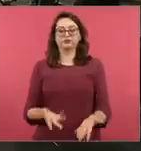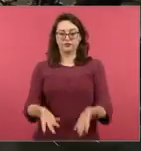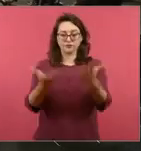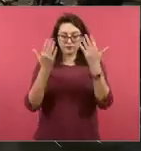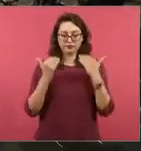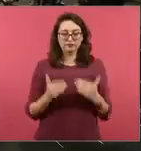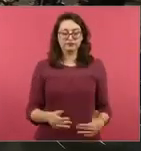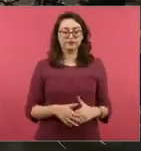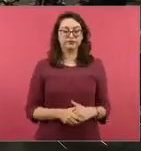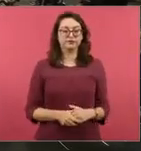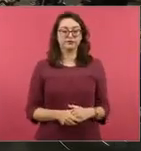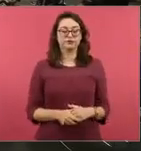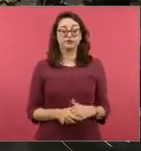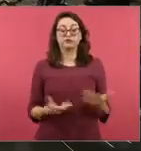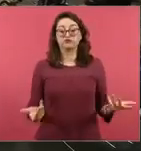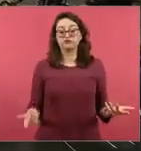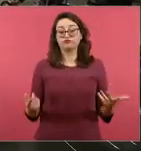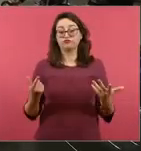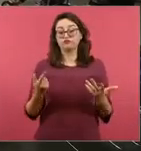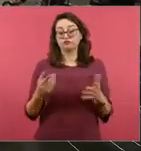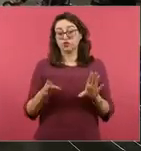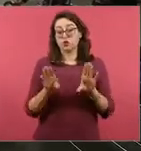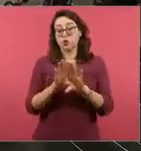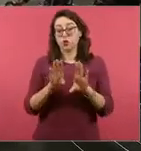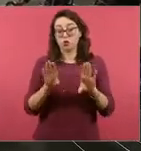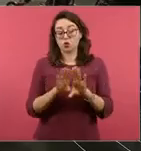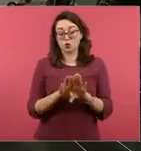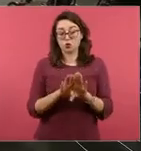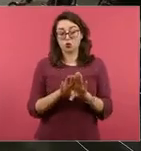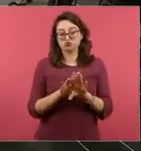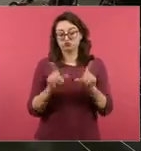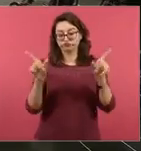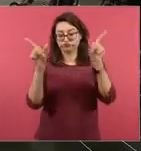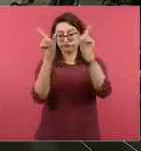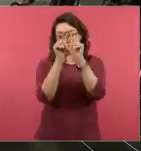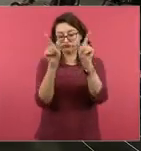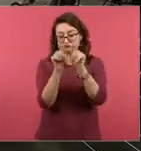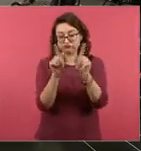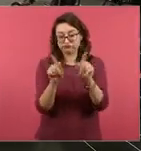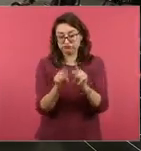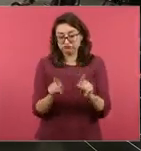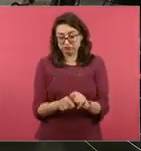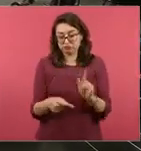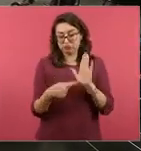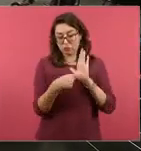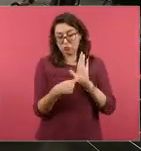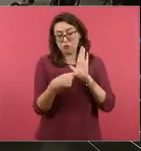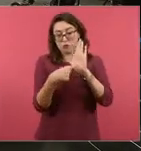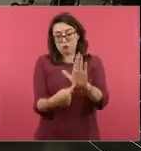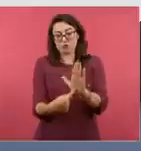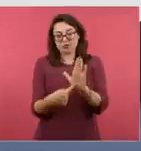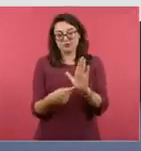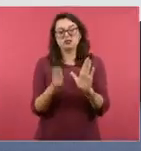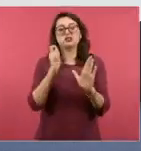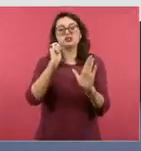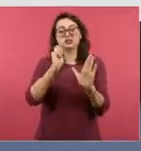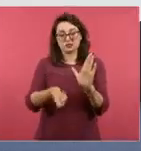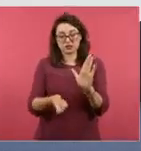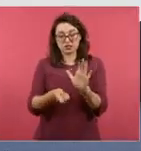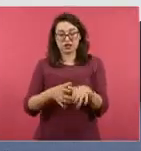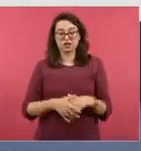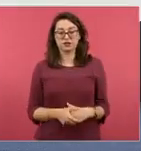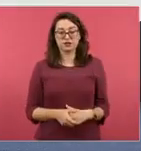otra, solamente para efectos de un extracto, aquí está lo que es saberes y pensamiento